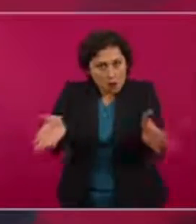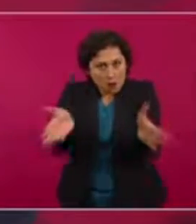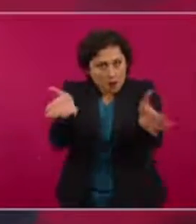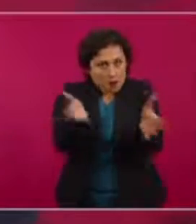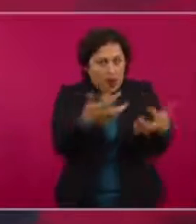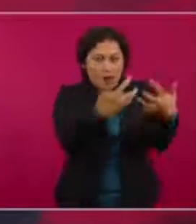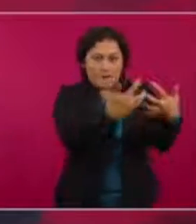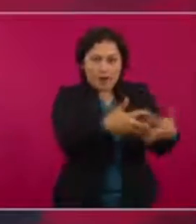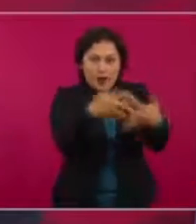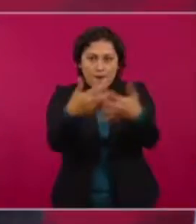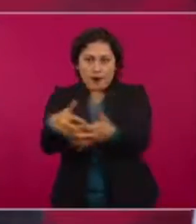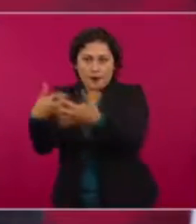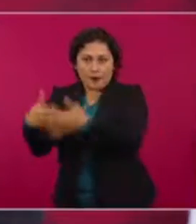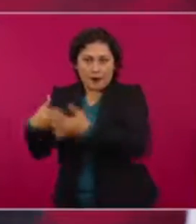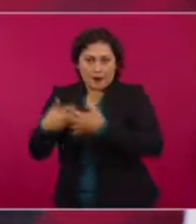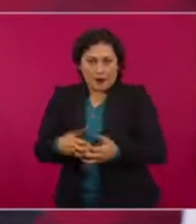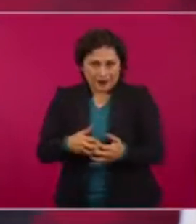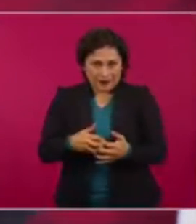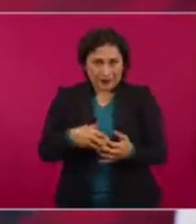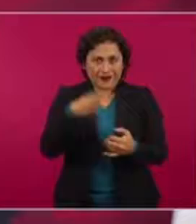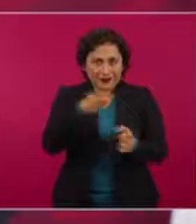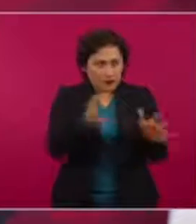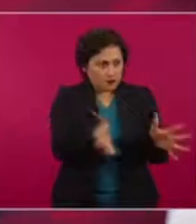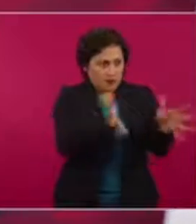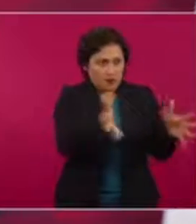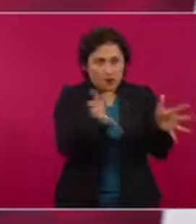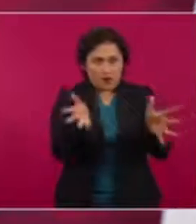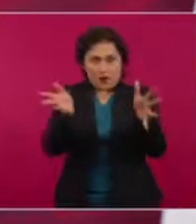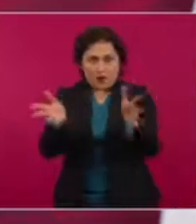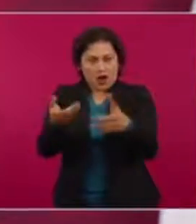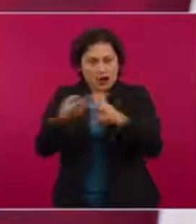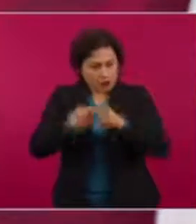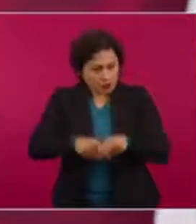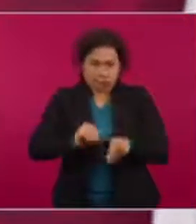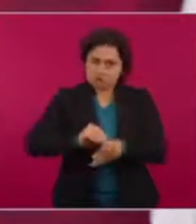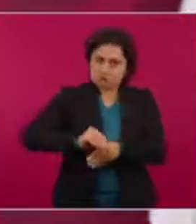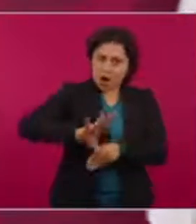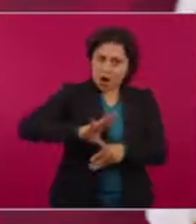las hidroeléctricas, a turbinar